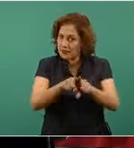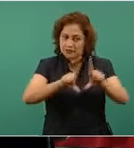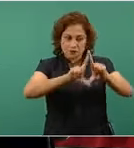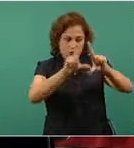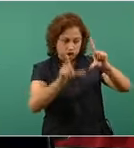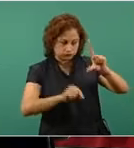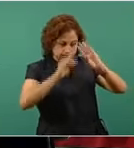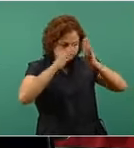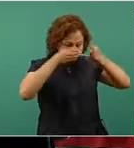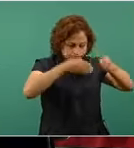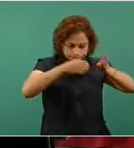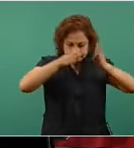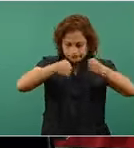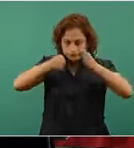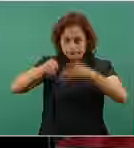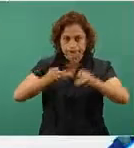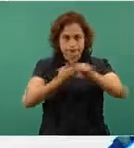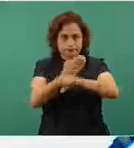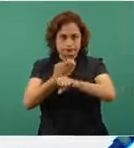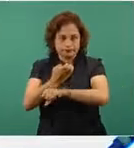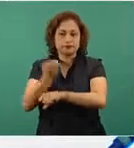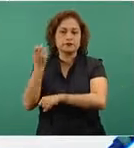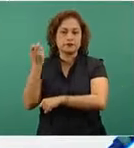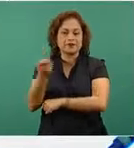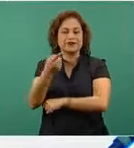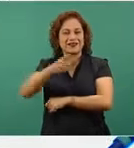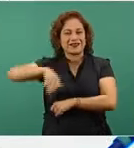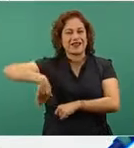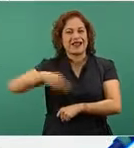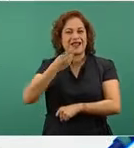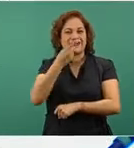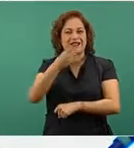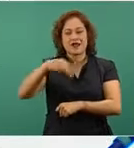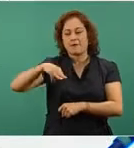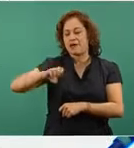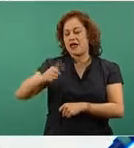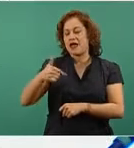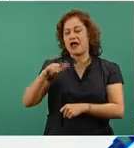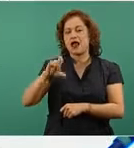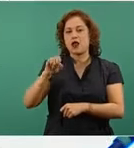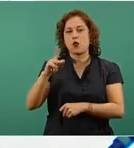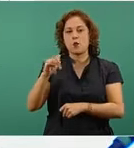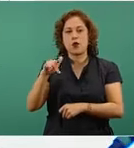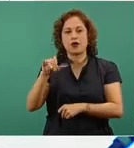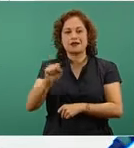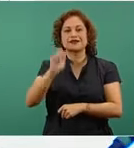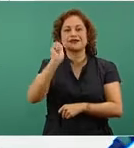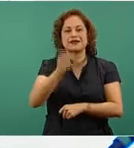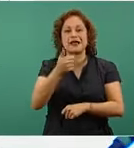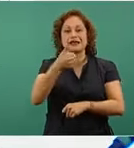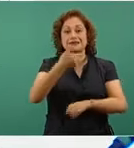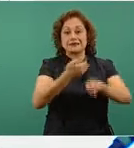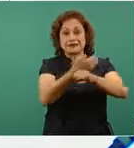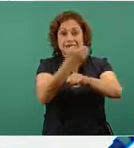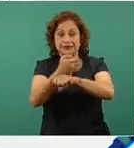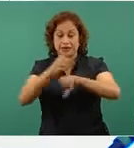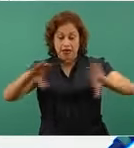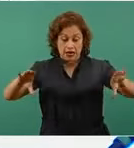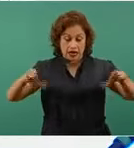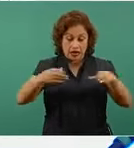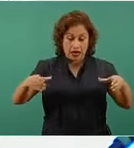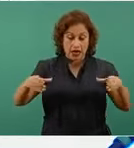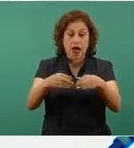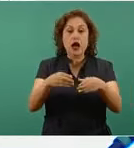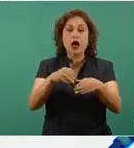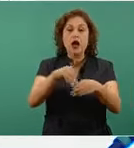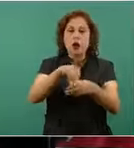megalópolis. La megalópolis son estas 6 entidades federativas que componen un mismo zona demográfico,